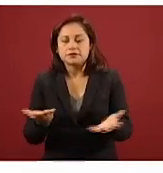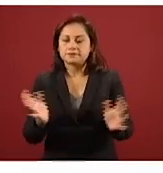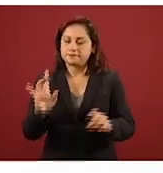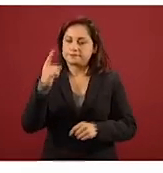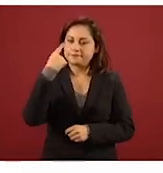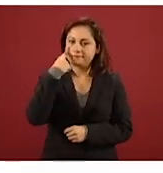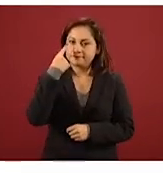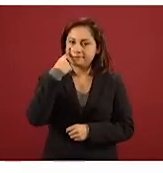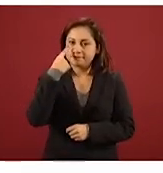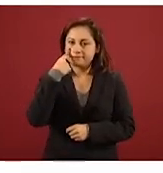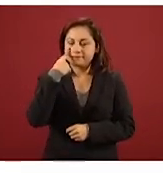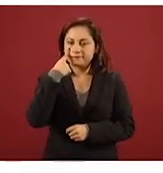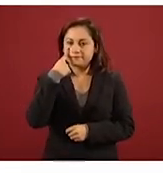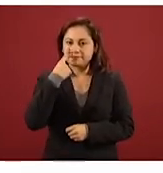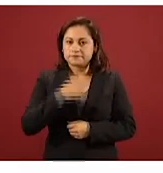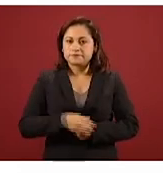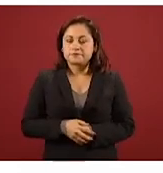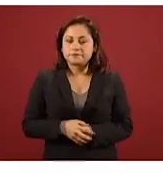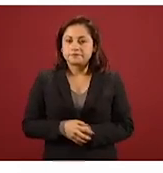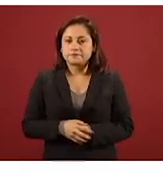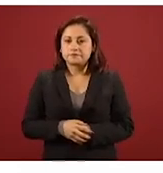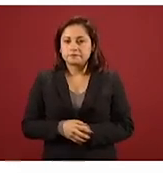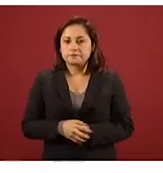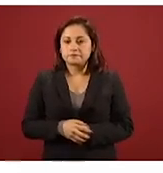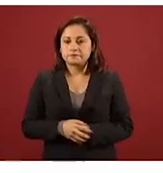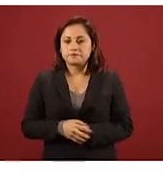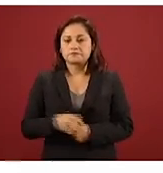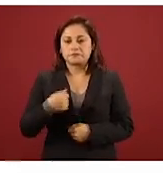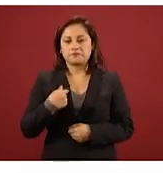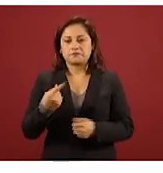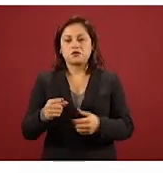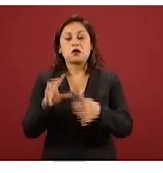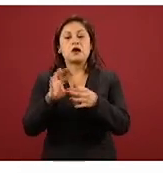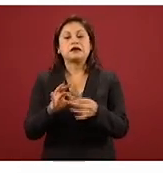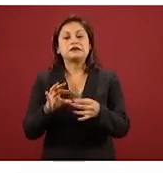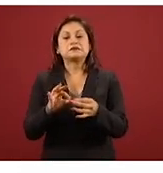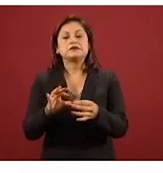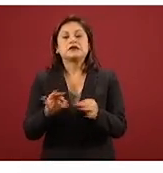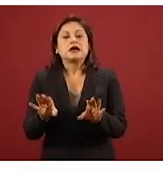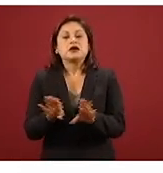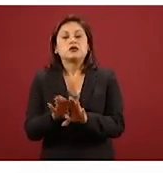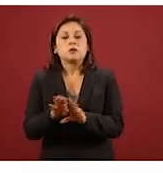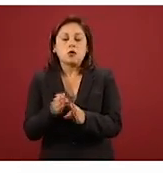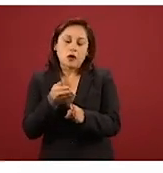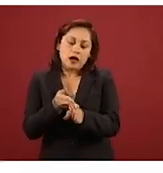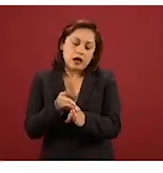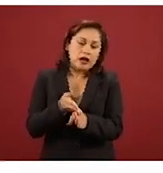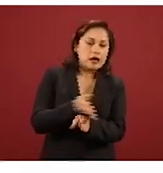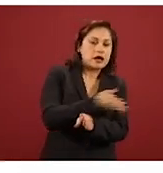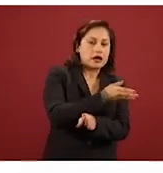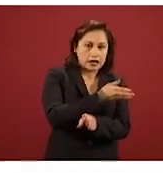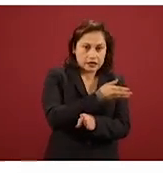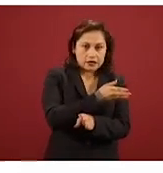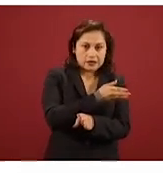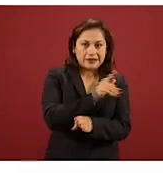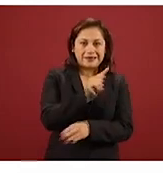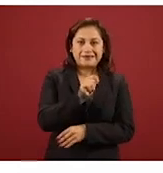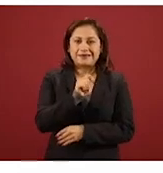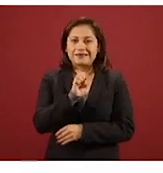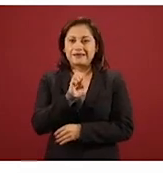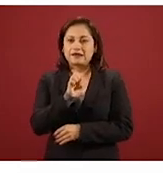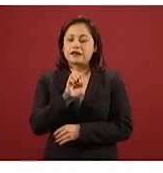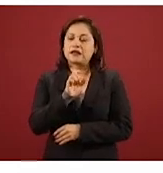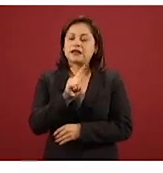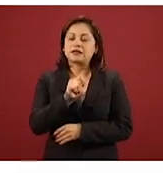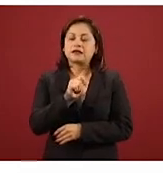que ver qué es lo que ocurrió en el periodo previo cuando operaba el T-LECA.